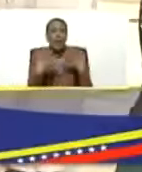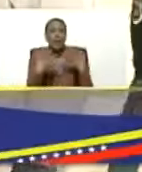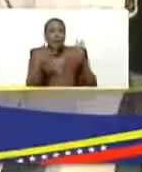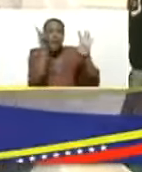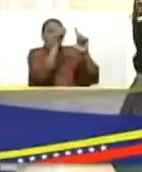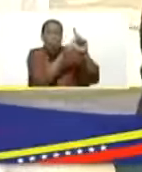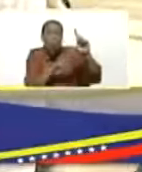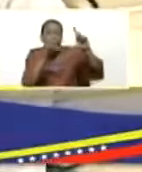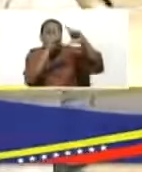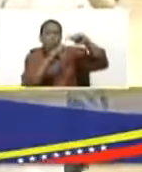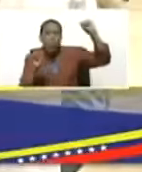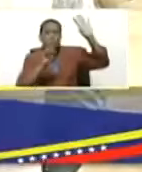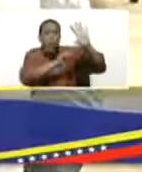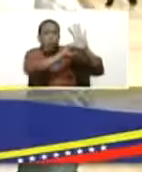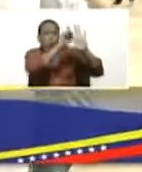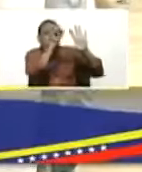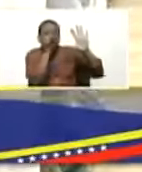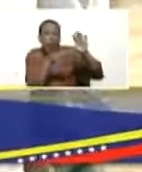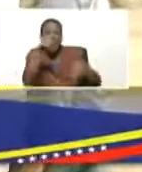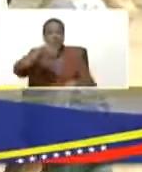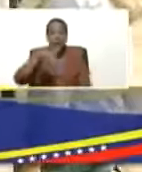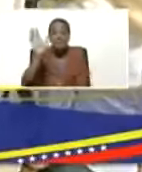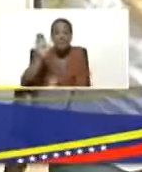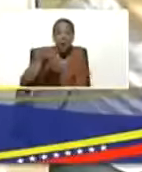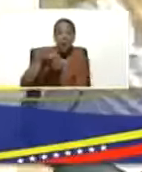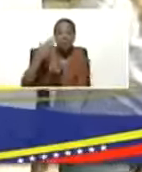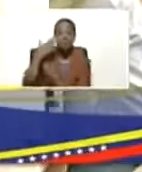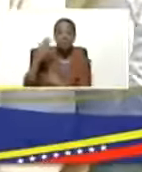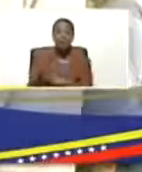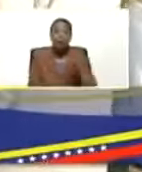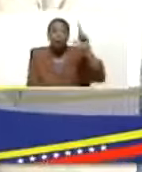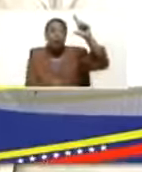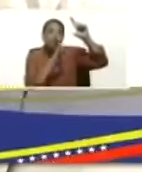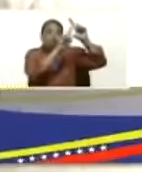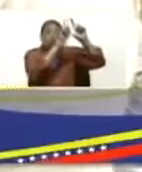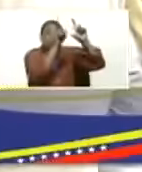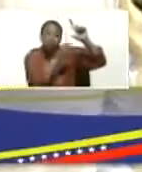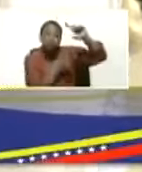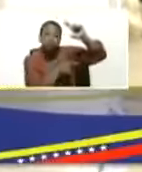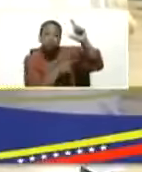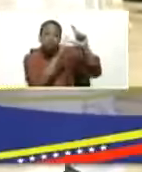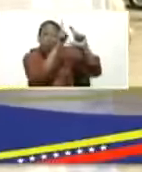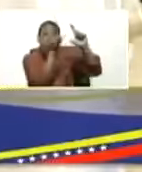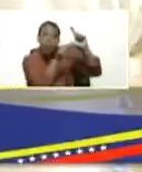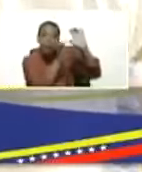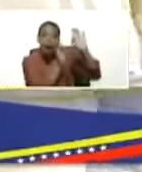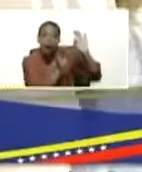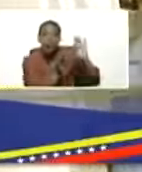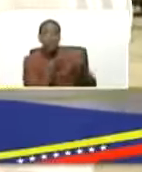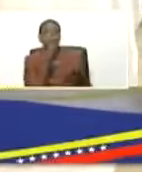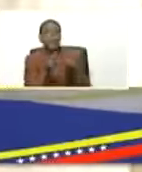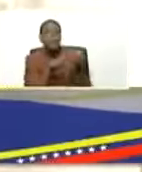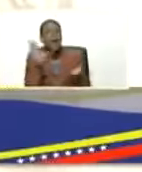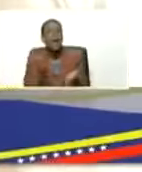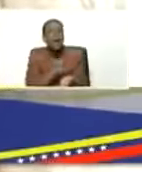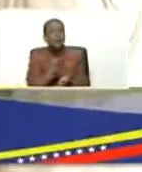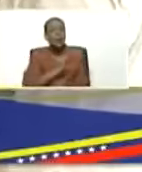de luna llena en Margarita. ¿Ah? ¿Cómo es que dice la canción?